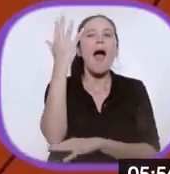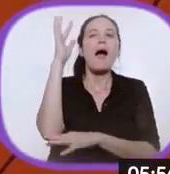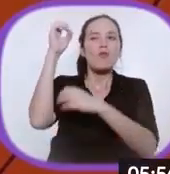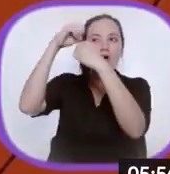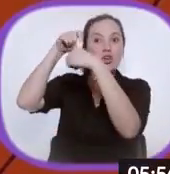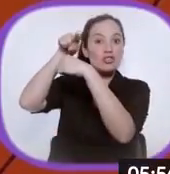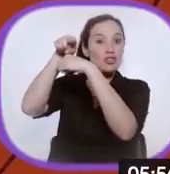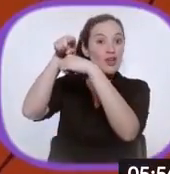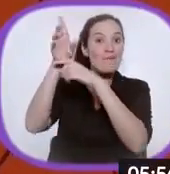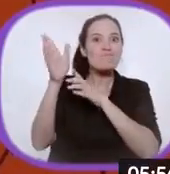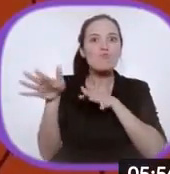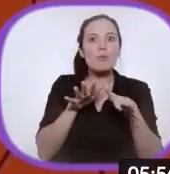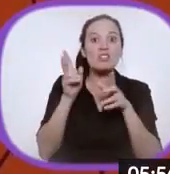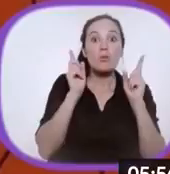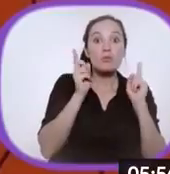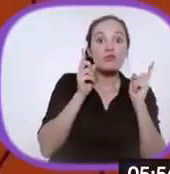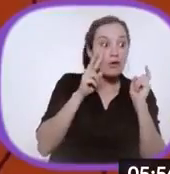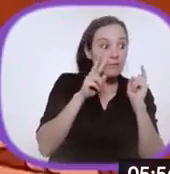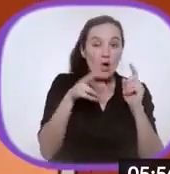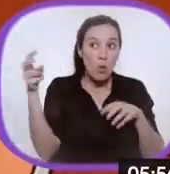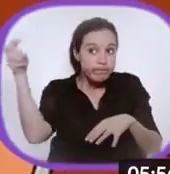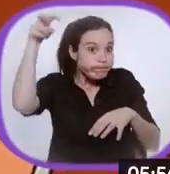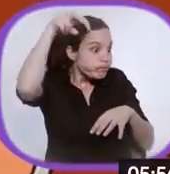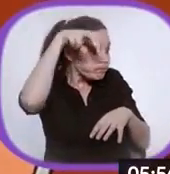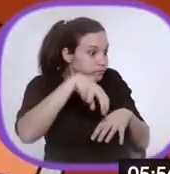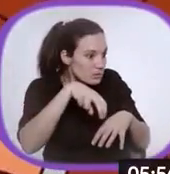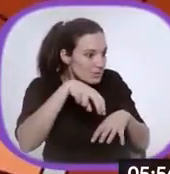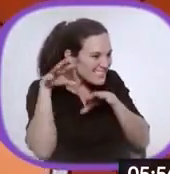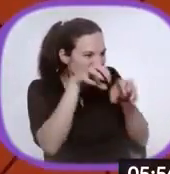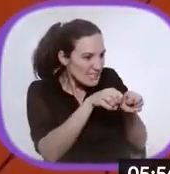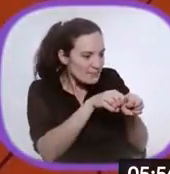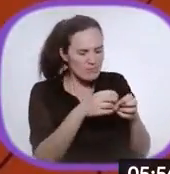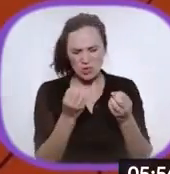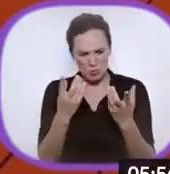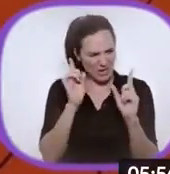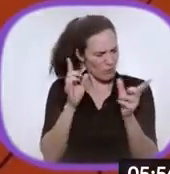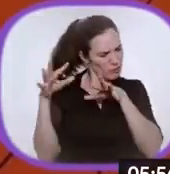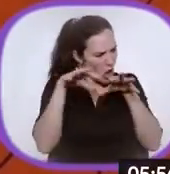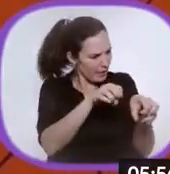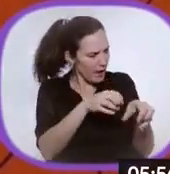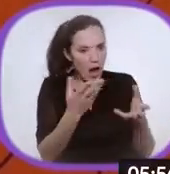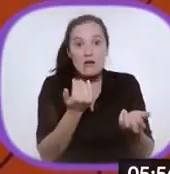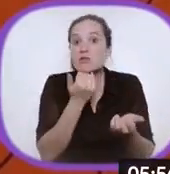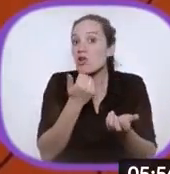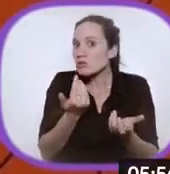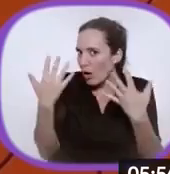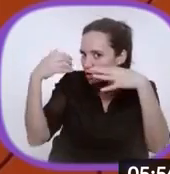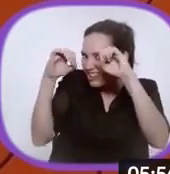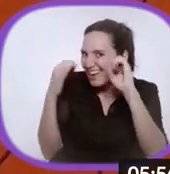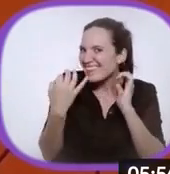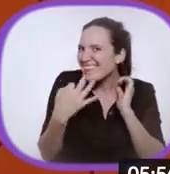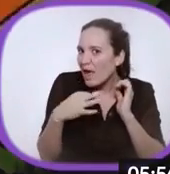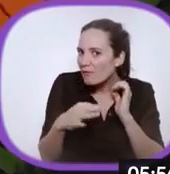a Tornasol, saltó sobre él. ¡Rayos y centellas! ¿Por qué alguien querría atacar a Tornasol? No lo sé, capitán, pero debemos